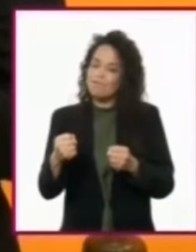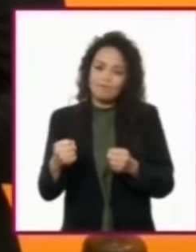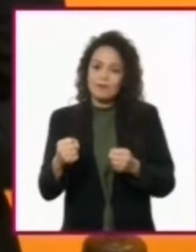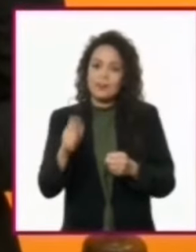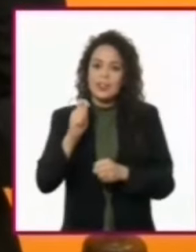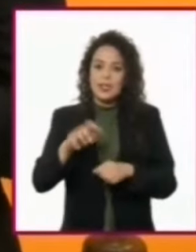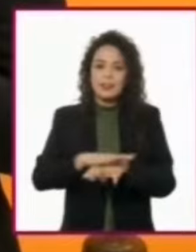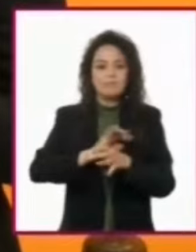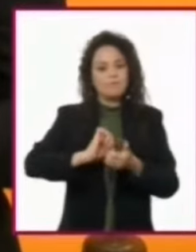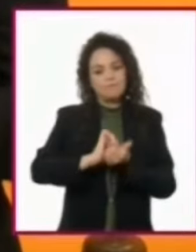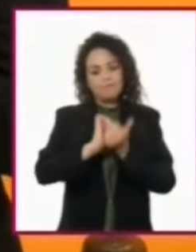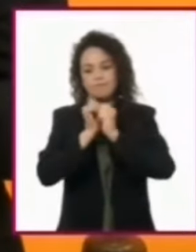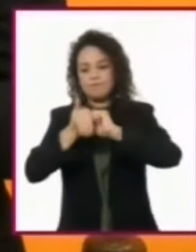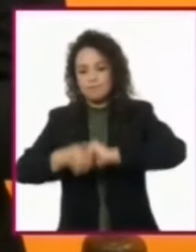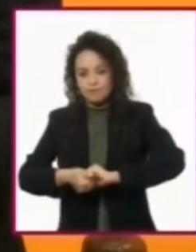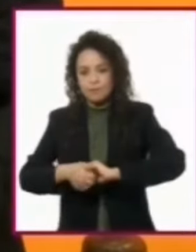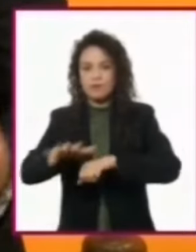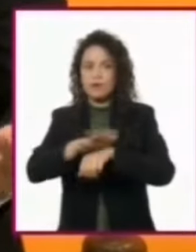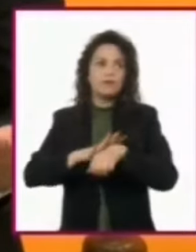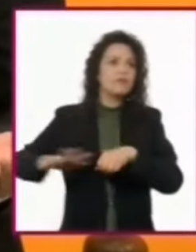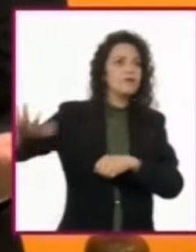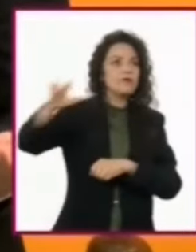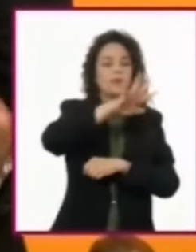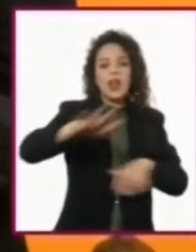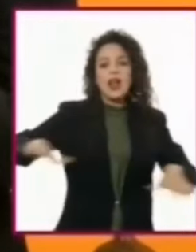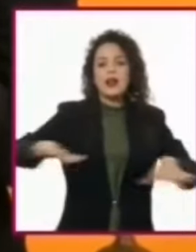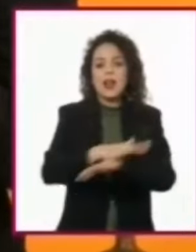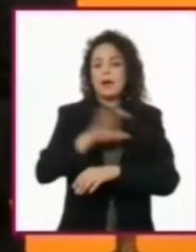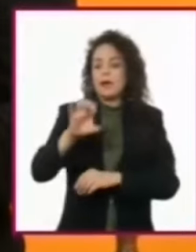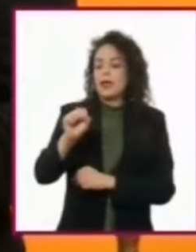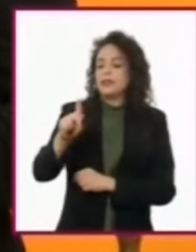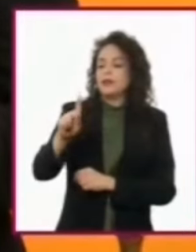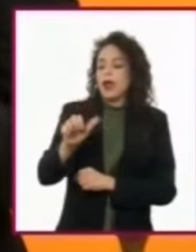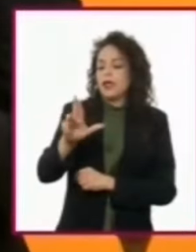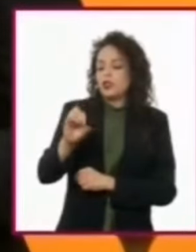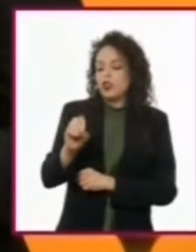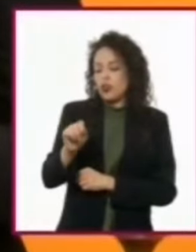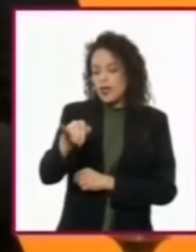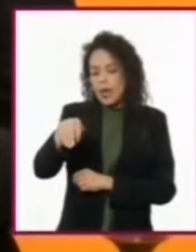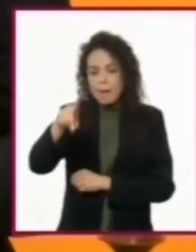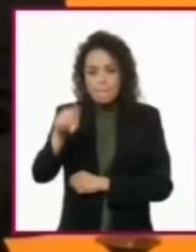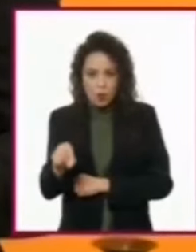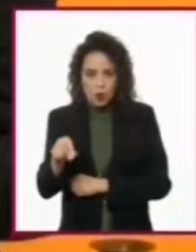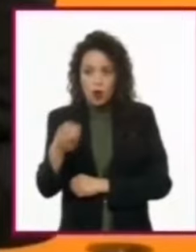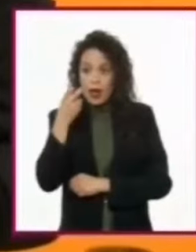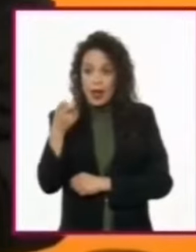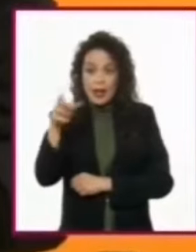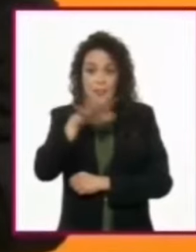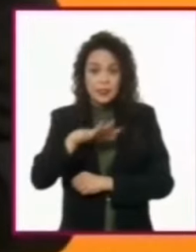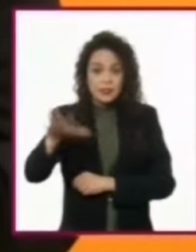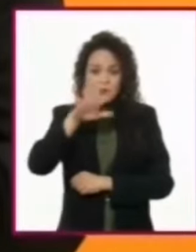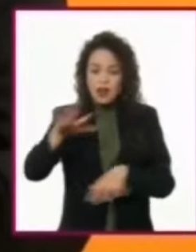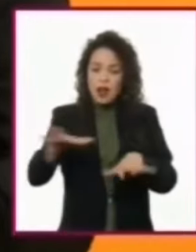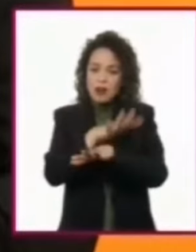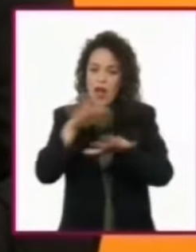la deformación del espacio-tiempo. Los objetos con masa deforman al